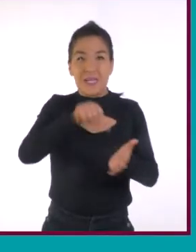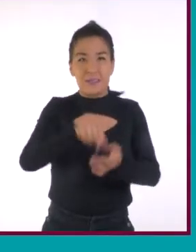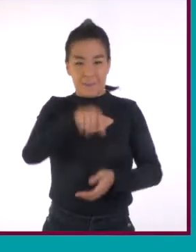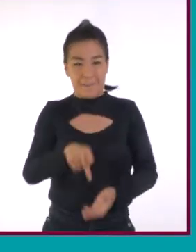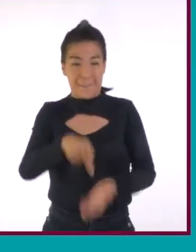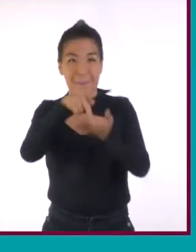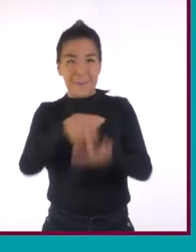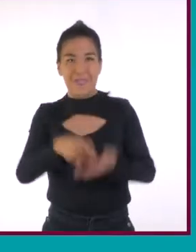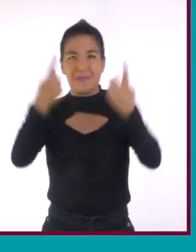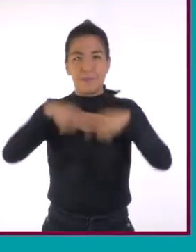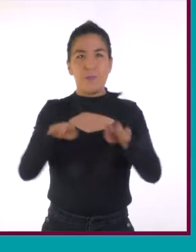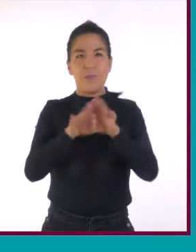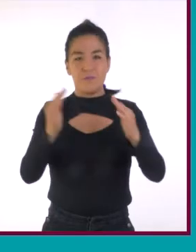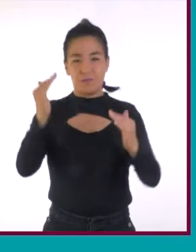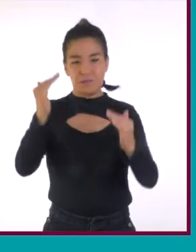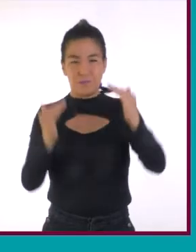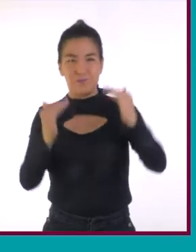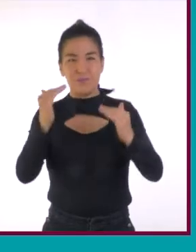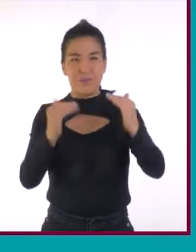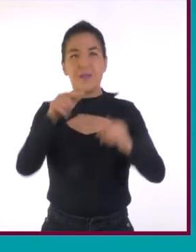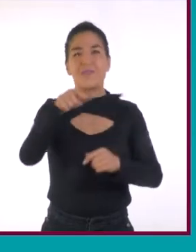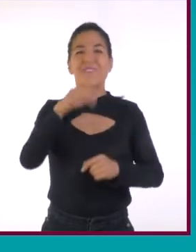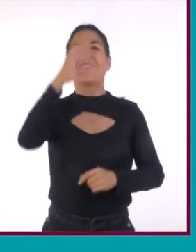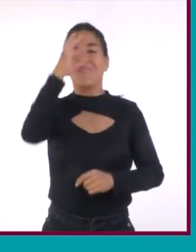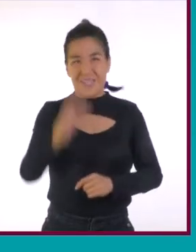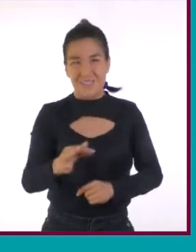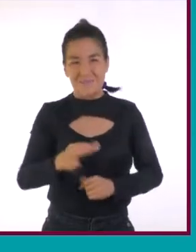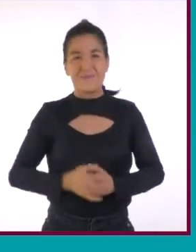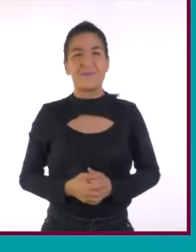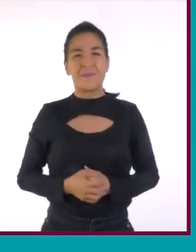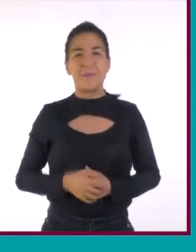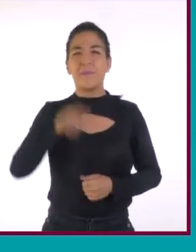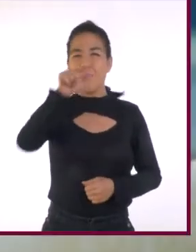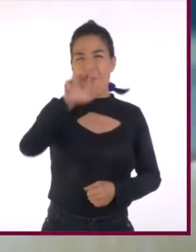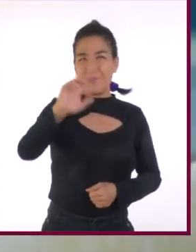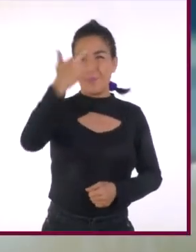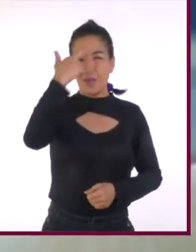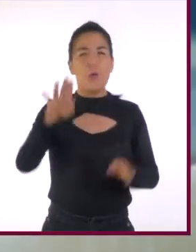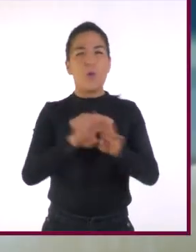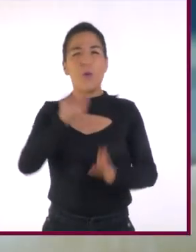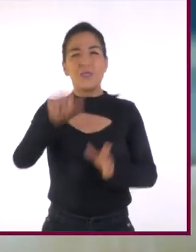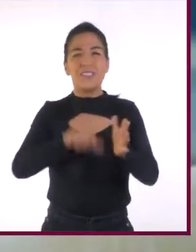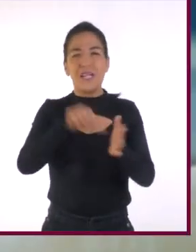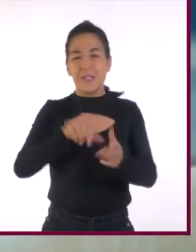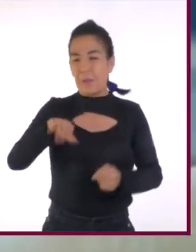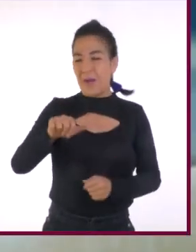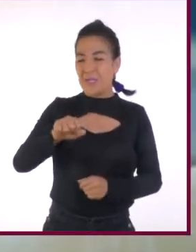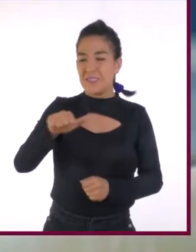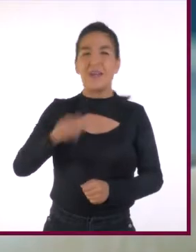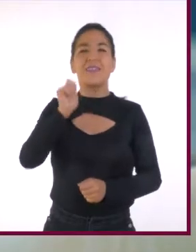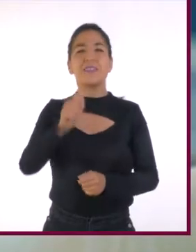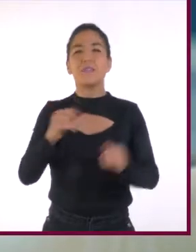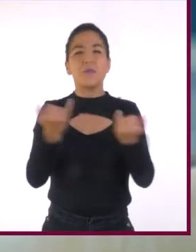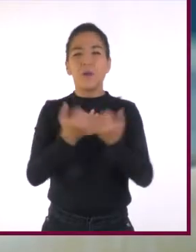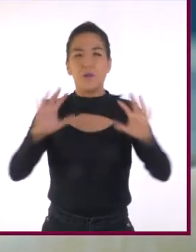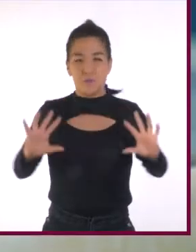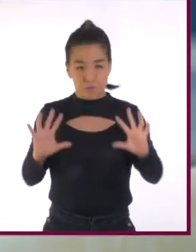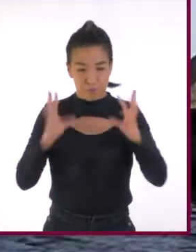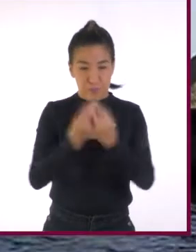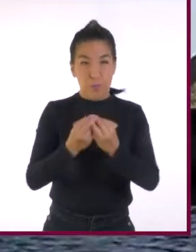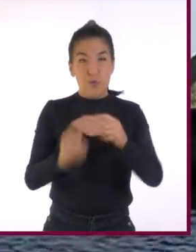tu centro de masa, el que concentra el equilibrio de tu masa, sale de balance. ¿Recuerdas que dijimos que el centro de masa es